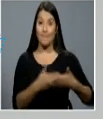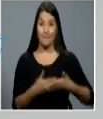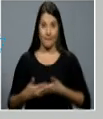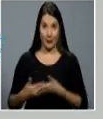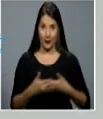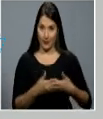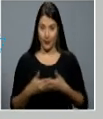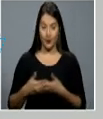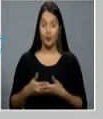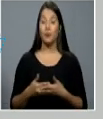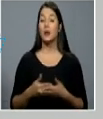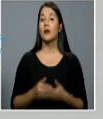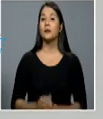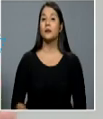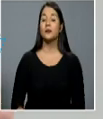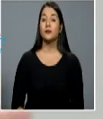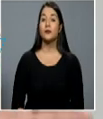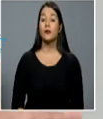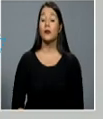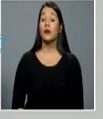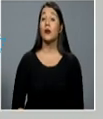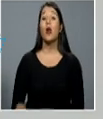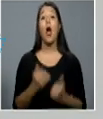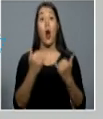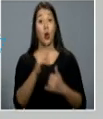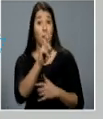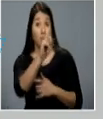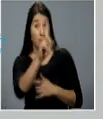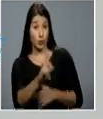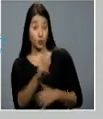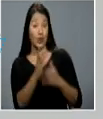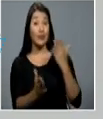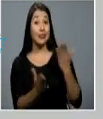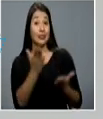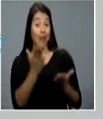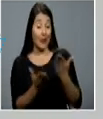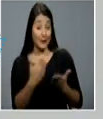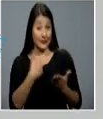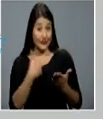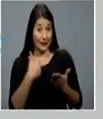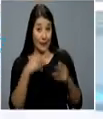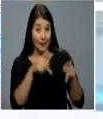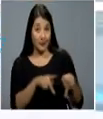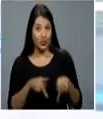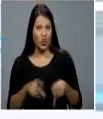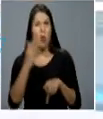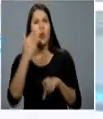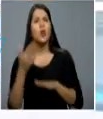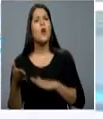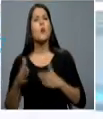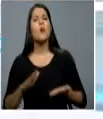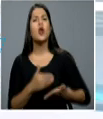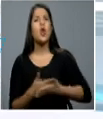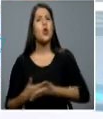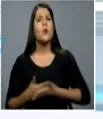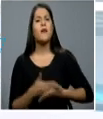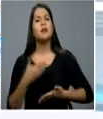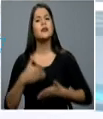últimos años. Una pregunta que posiblemente tendrá el público es ¿por qué fallecen los niños al